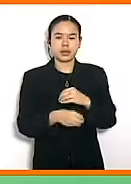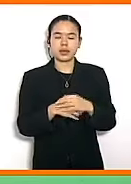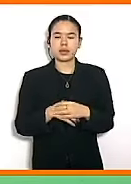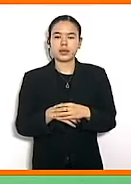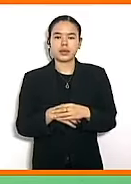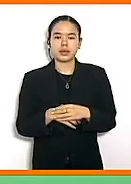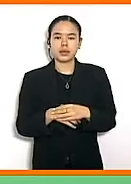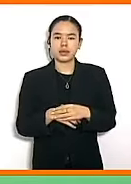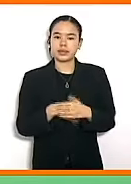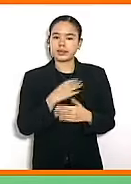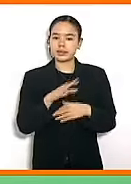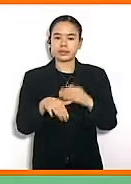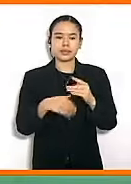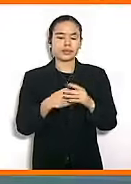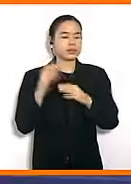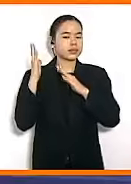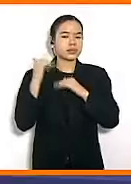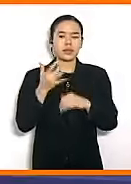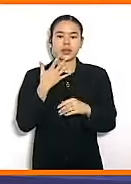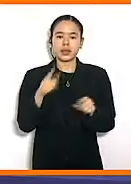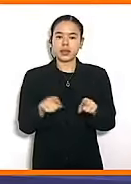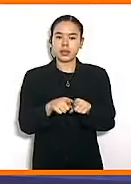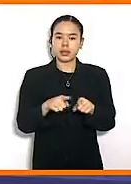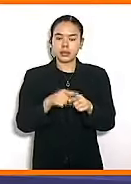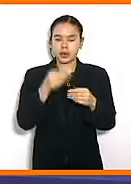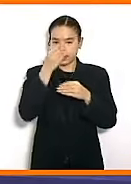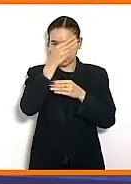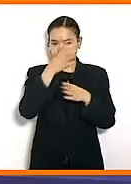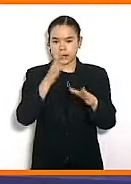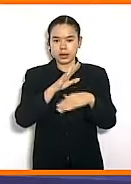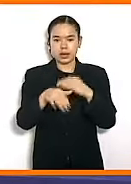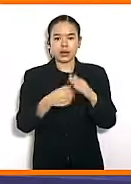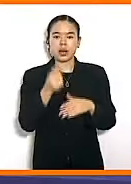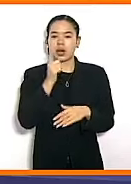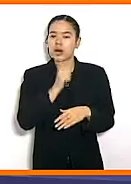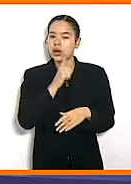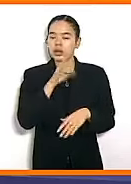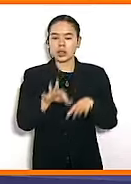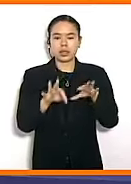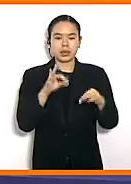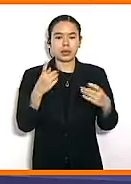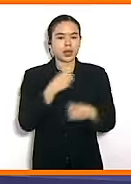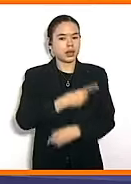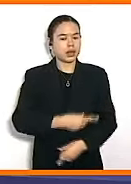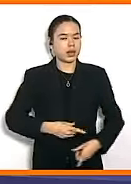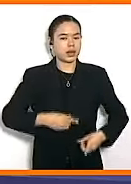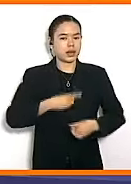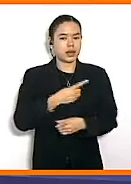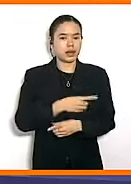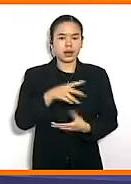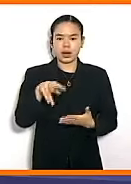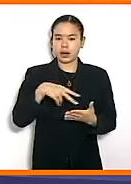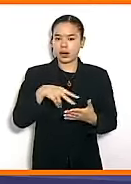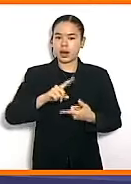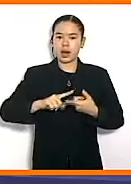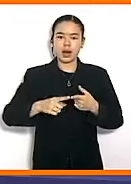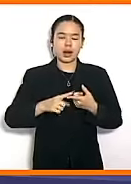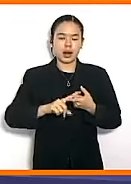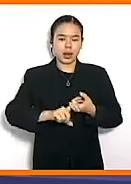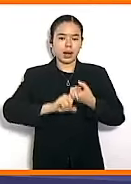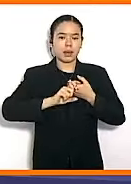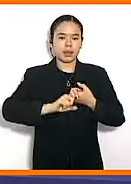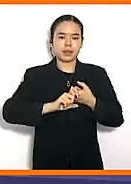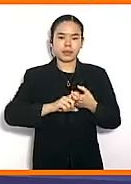juego. Deseándoles suerte y también anunciándoles que el Loto les invita a disfrutar del gran carnaval de la amistad.